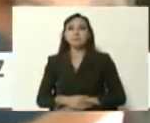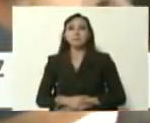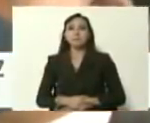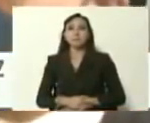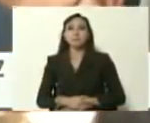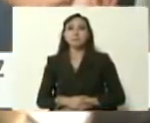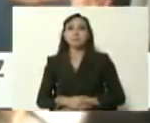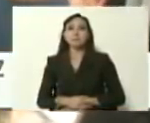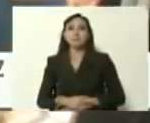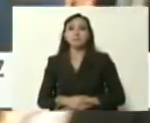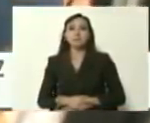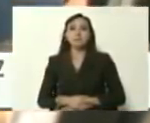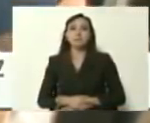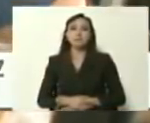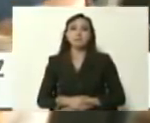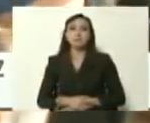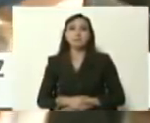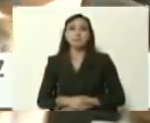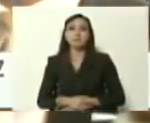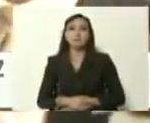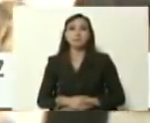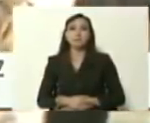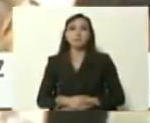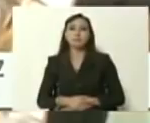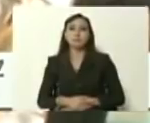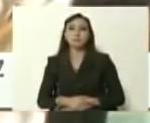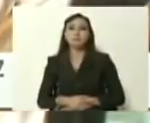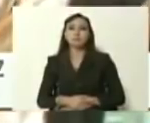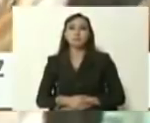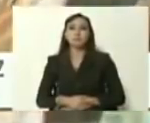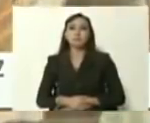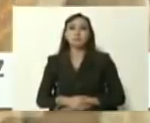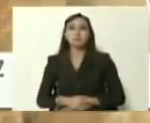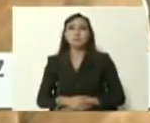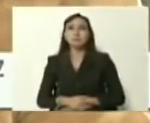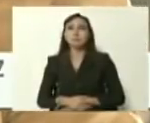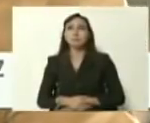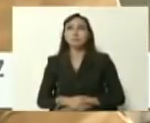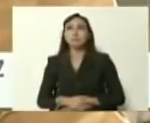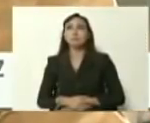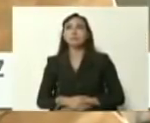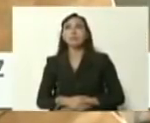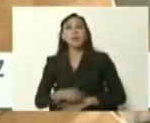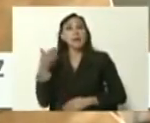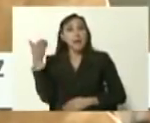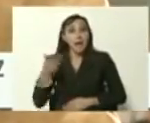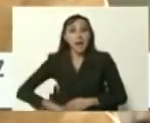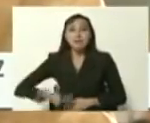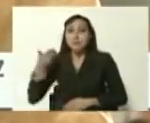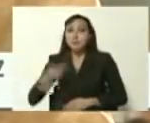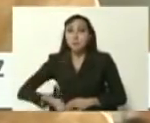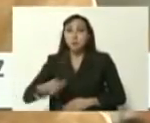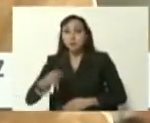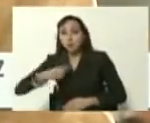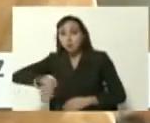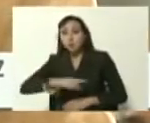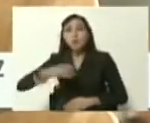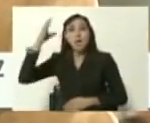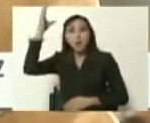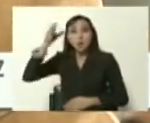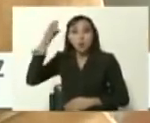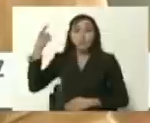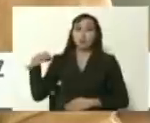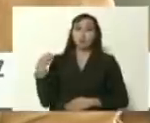ese fantasma que ya no lo vamos a nombrar. Es importante tener conocimiento de